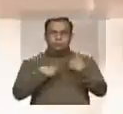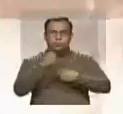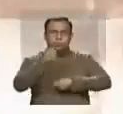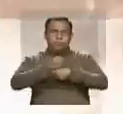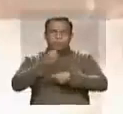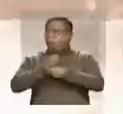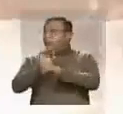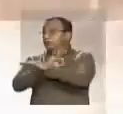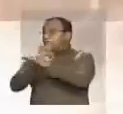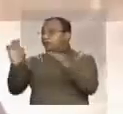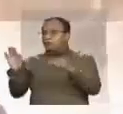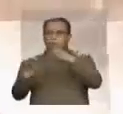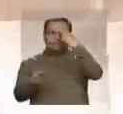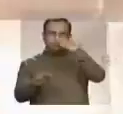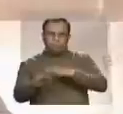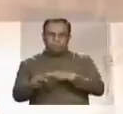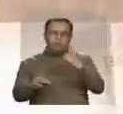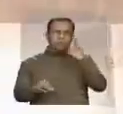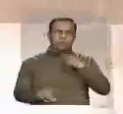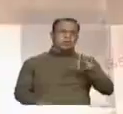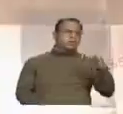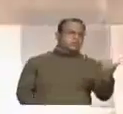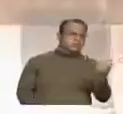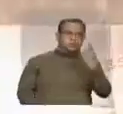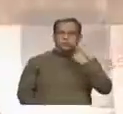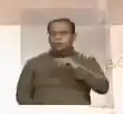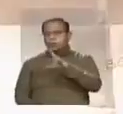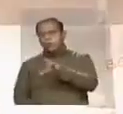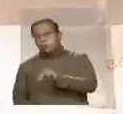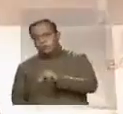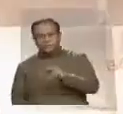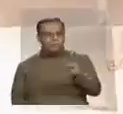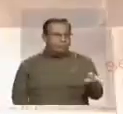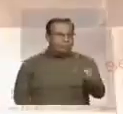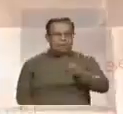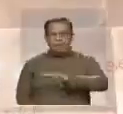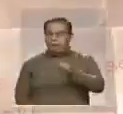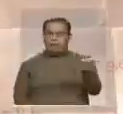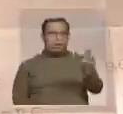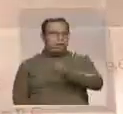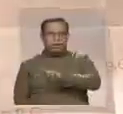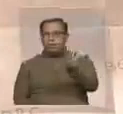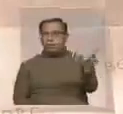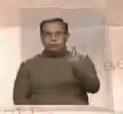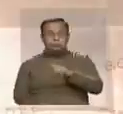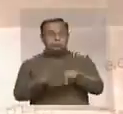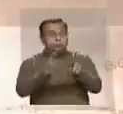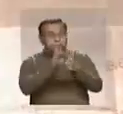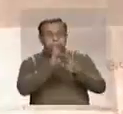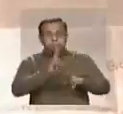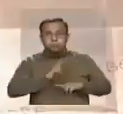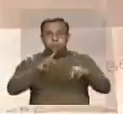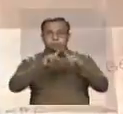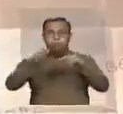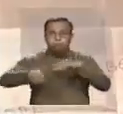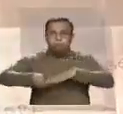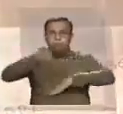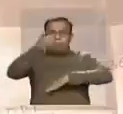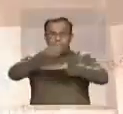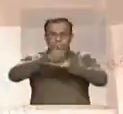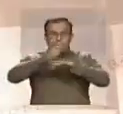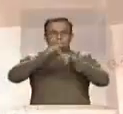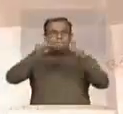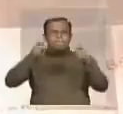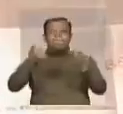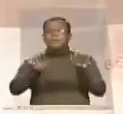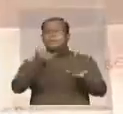de mi trabajo, ya que los niños estudian un día sí, un día no. Entonces también hemos querido respuesta de parte de la rectora, qué sucede con